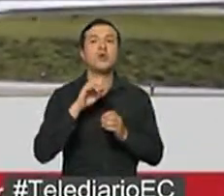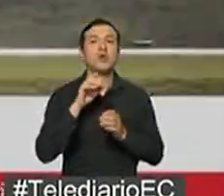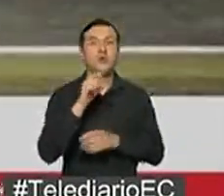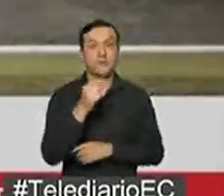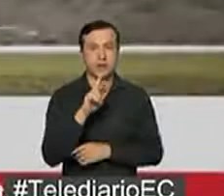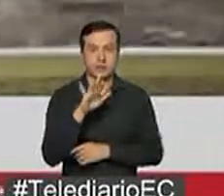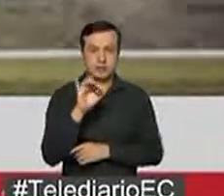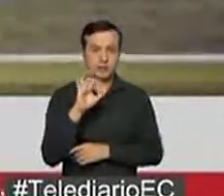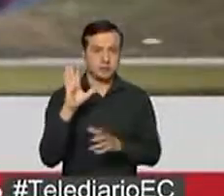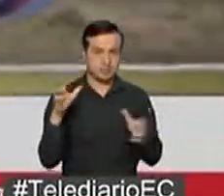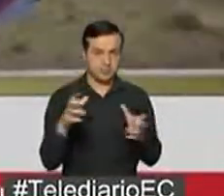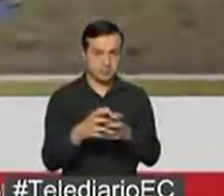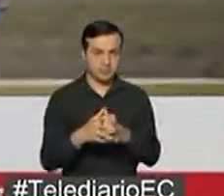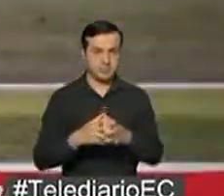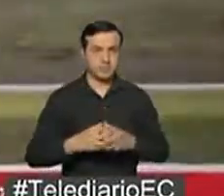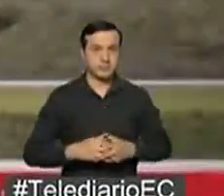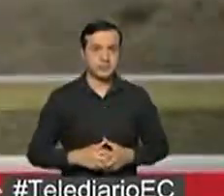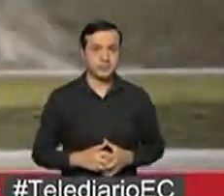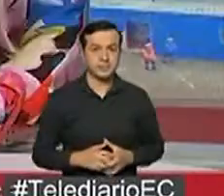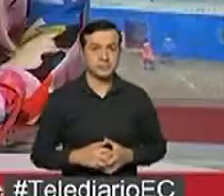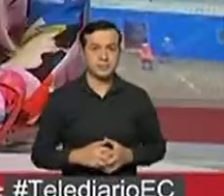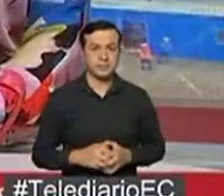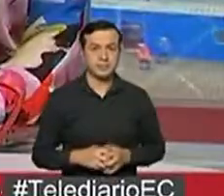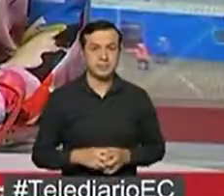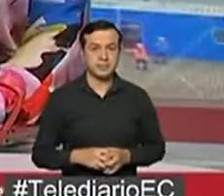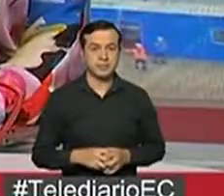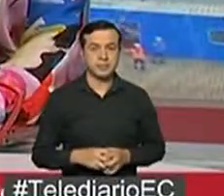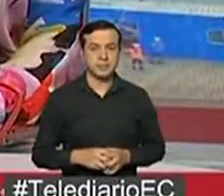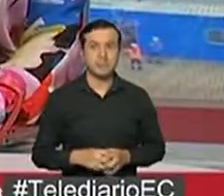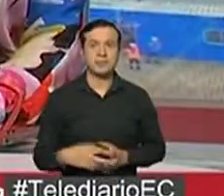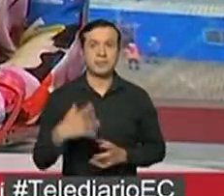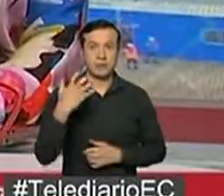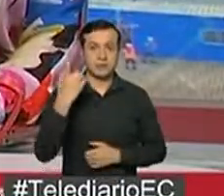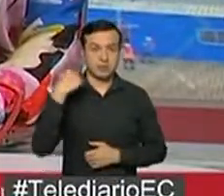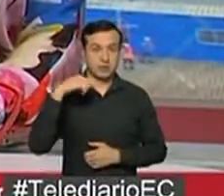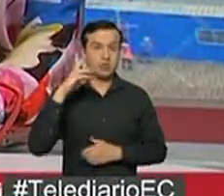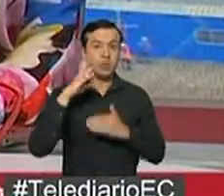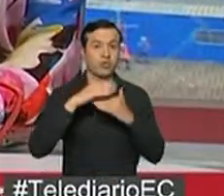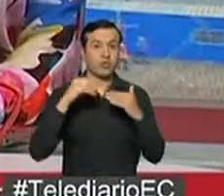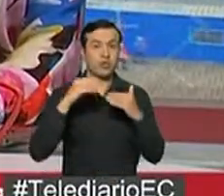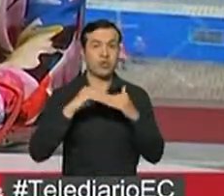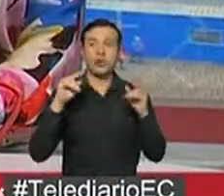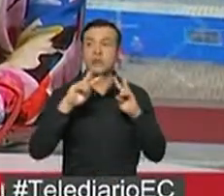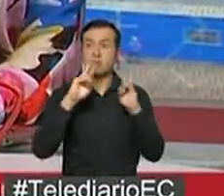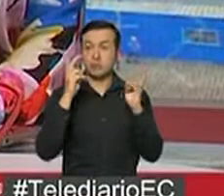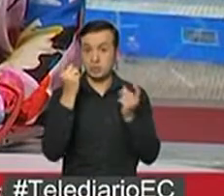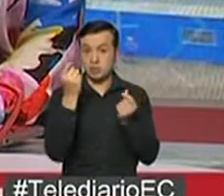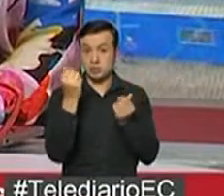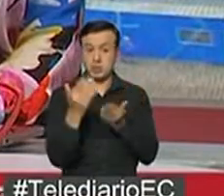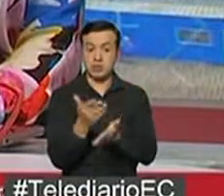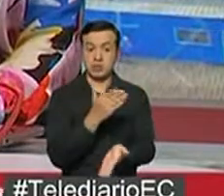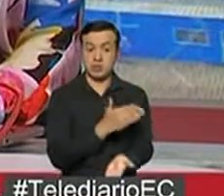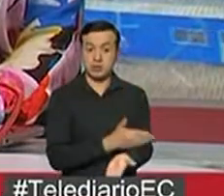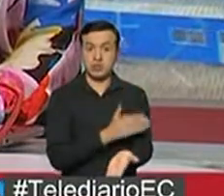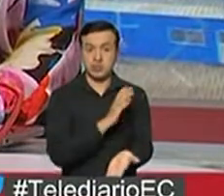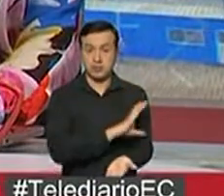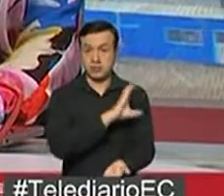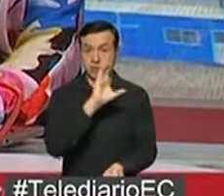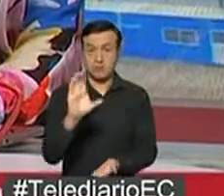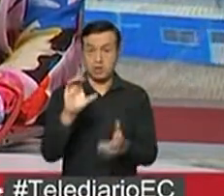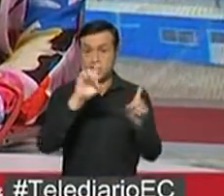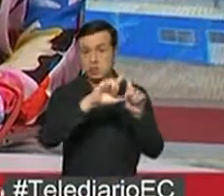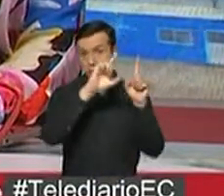javier zeballos medios públicos 15 millones de dólares por concepto de regalías anticipadas de entregó la empresa